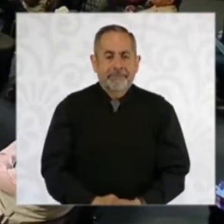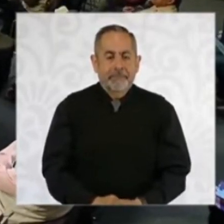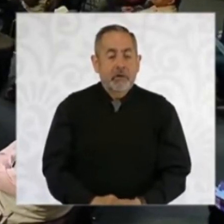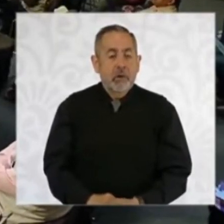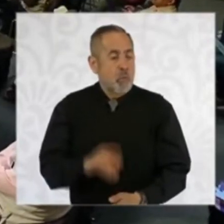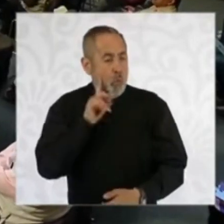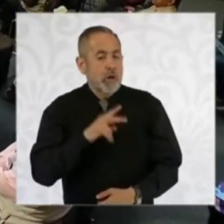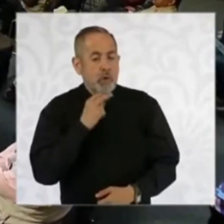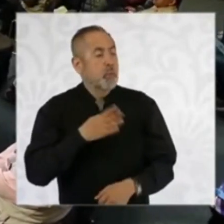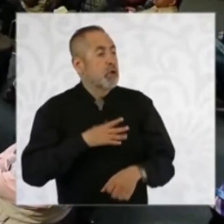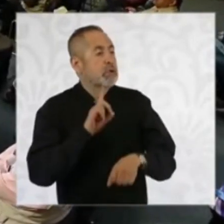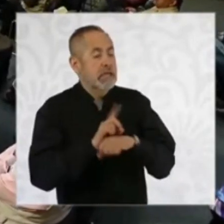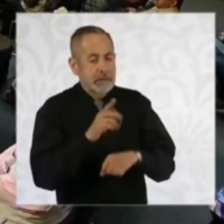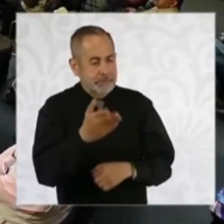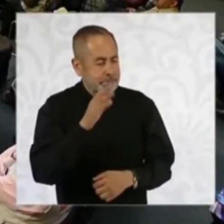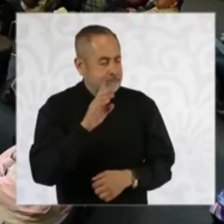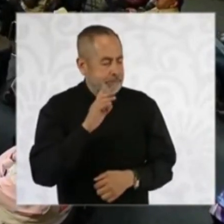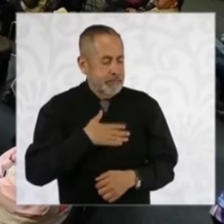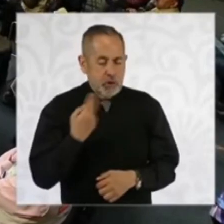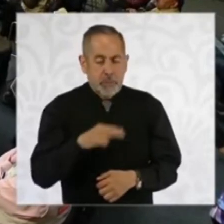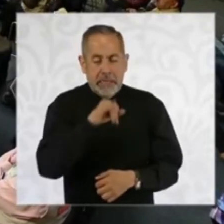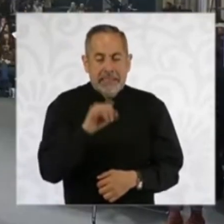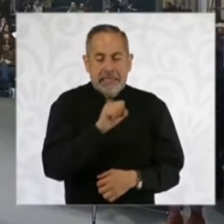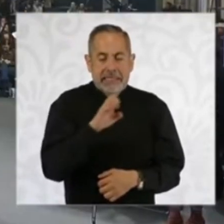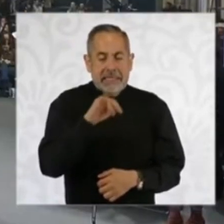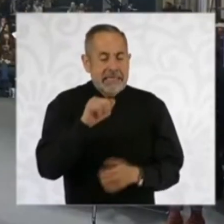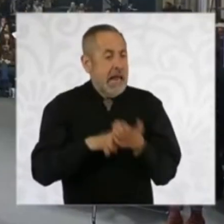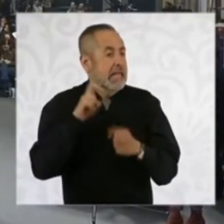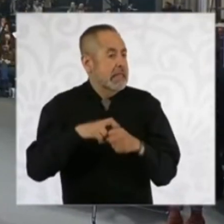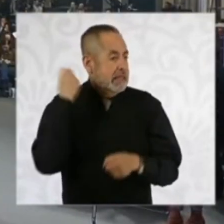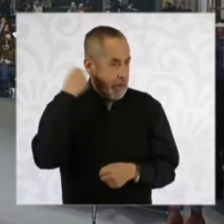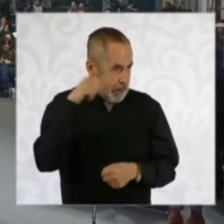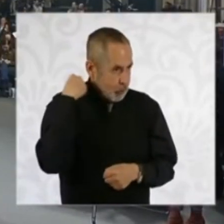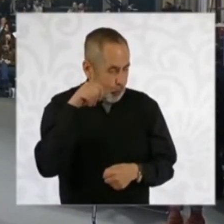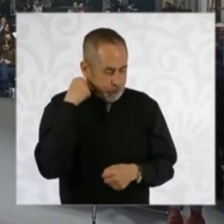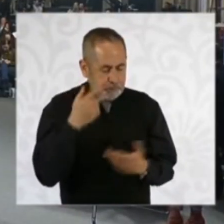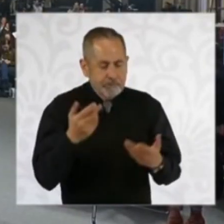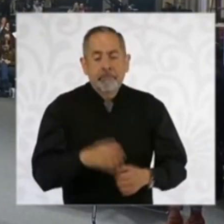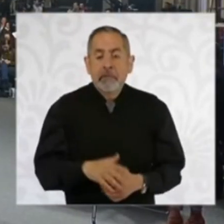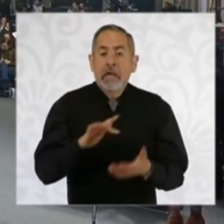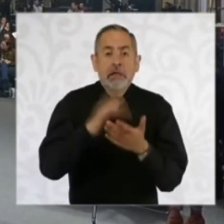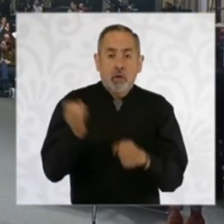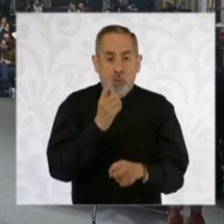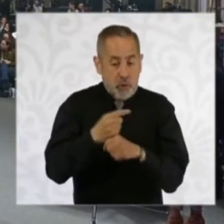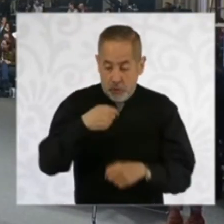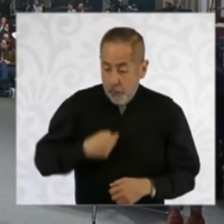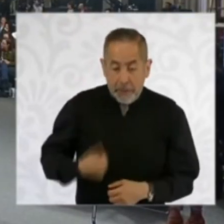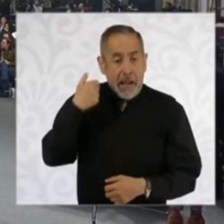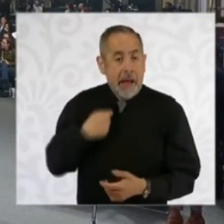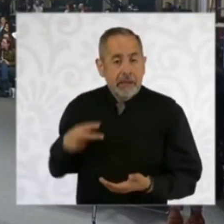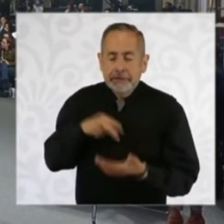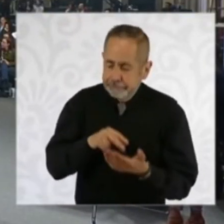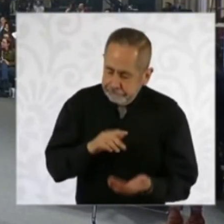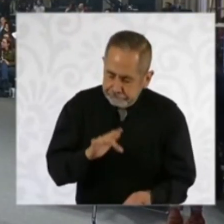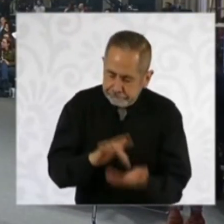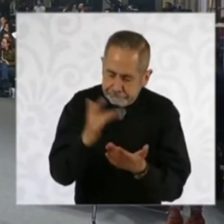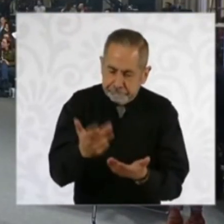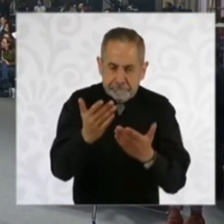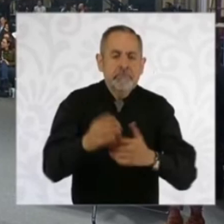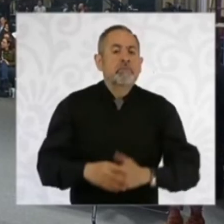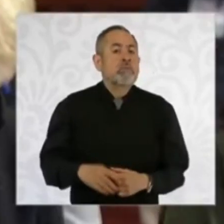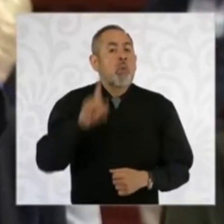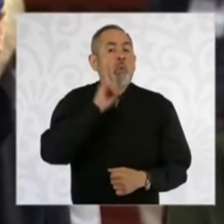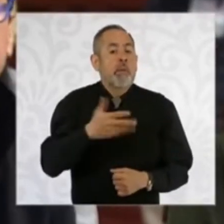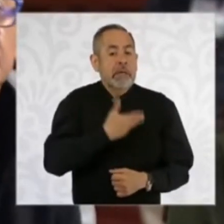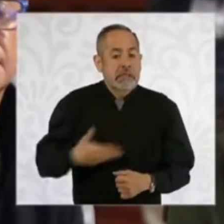Buenos días, señora presidenta. Soy Yesenia Peralta de Business Energy de Tabasco. Gracias por la oportunidad. Es la primera vez que intervengo. Gracias.